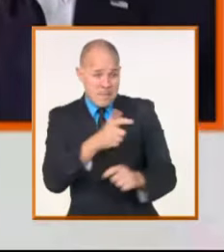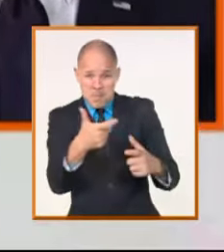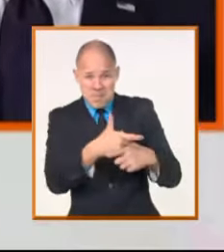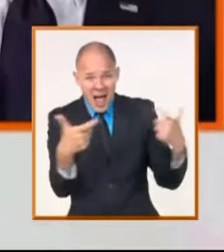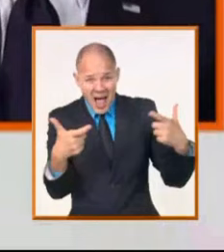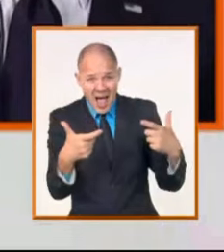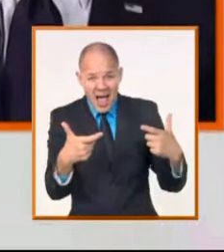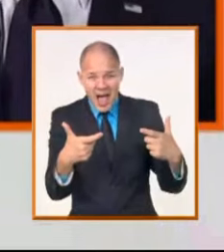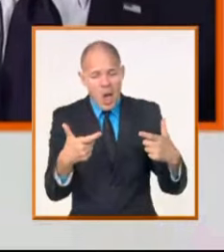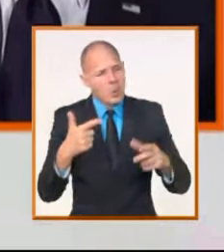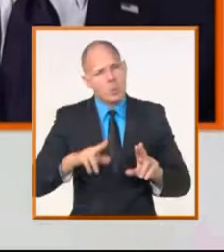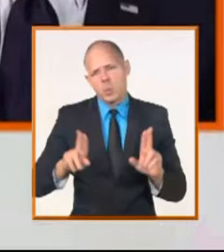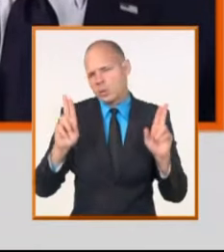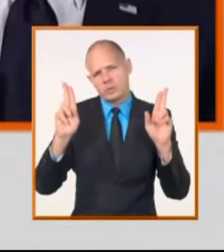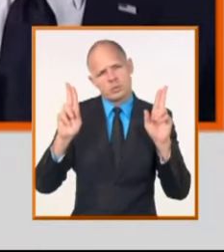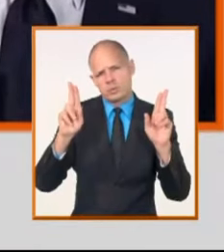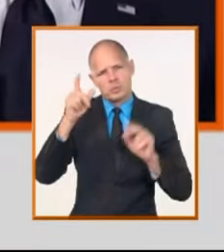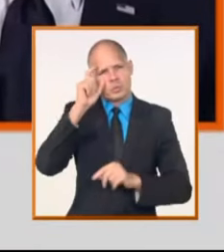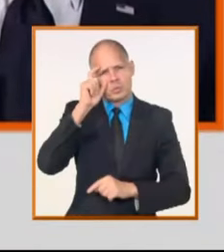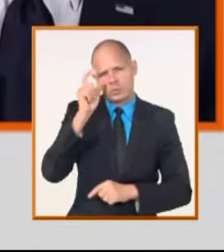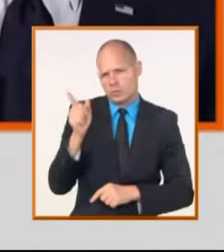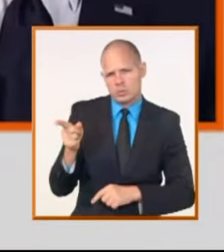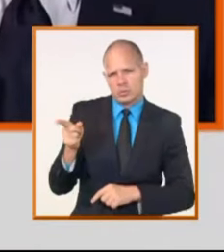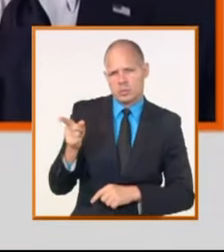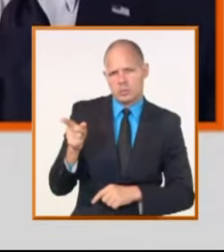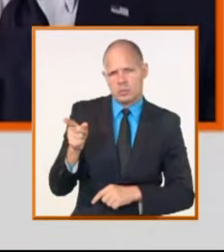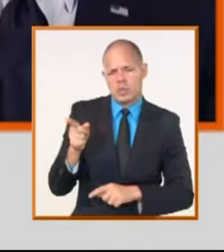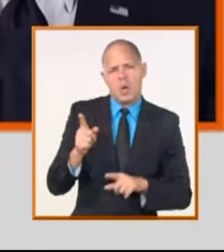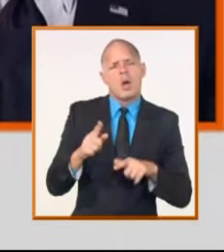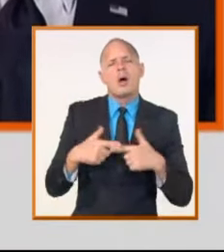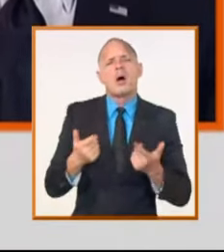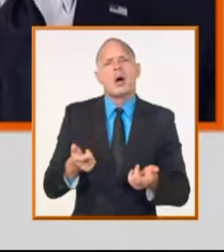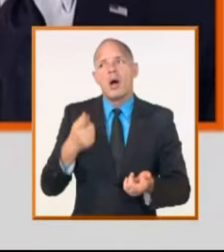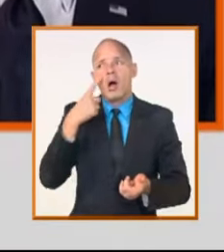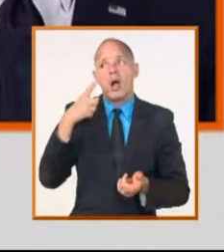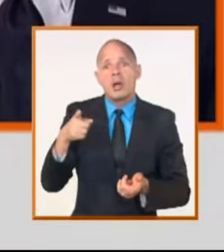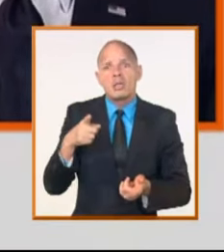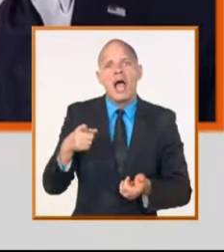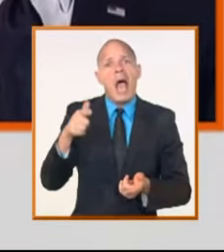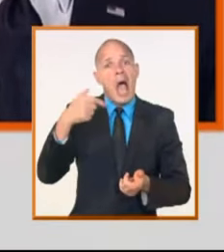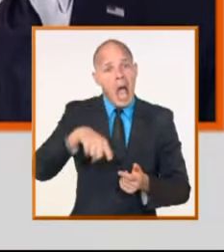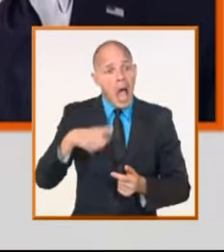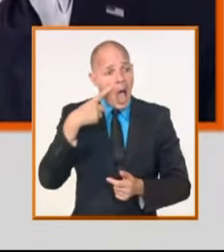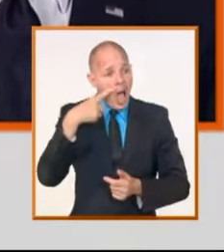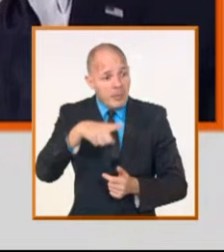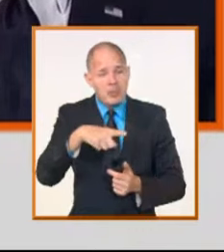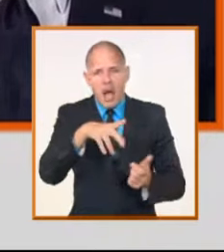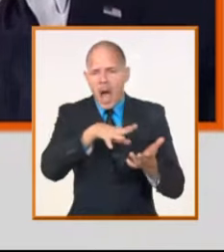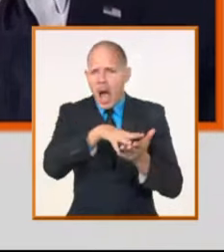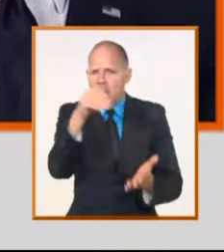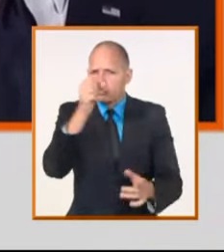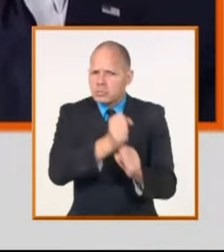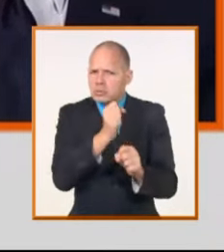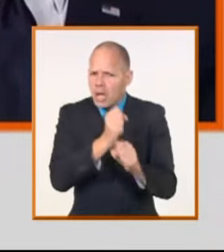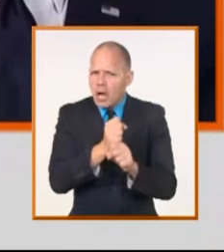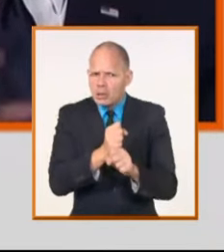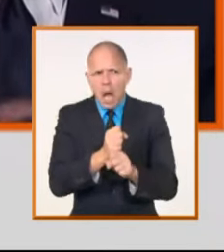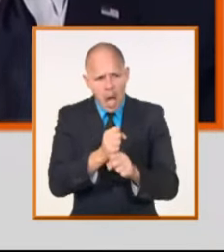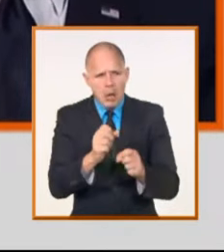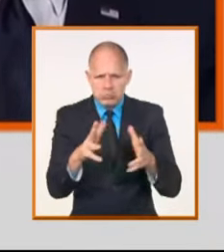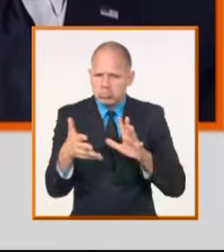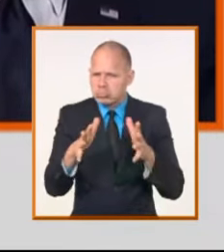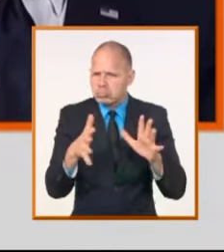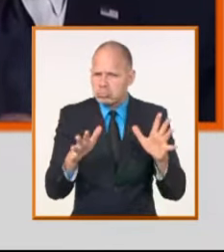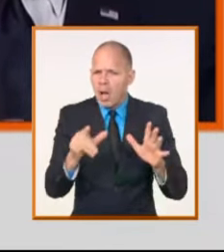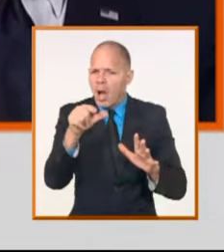los macroindicadores que dicen que... Por ejemplo, se habla de una baja tasa de desempleo. Sí, hay una baja tasa de desempleo,